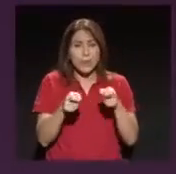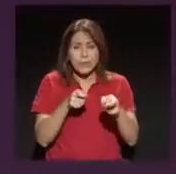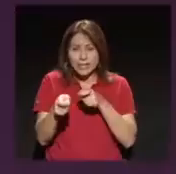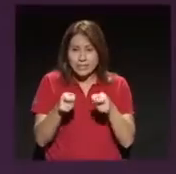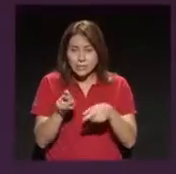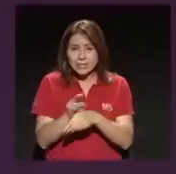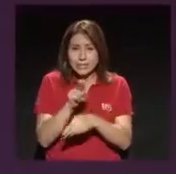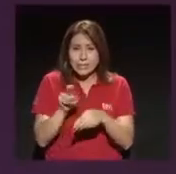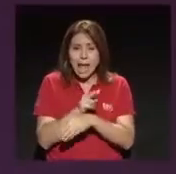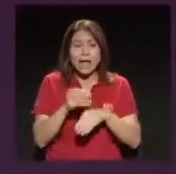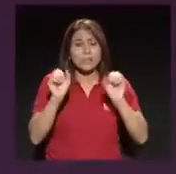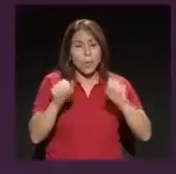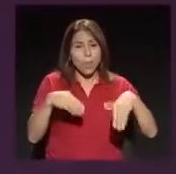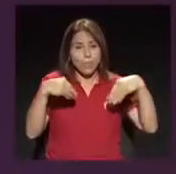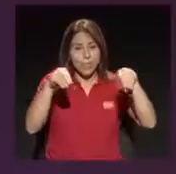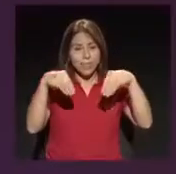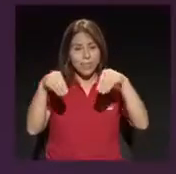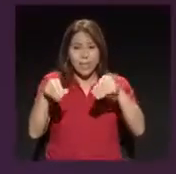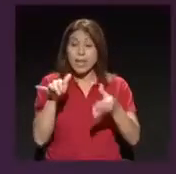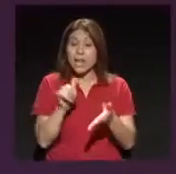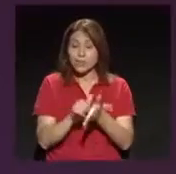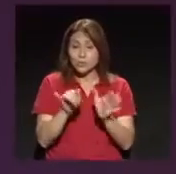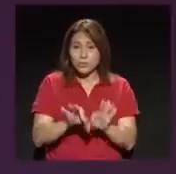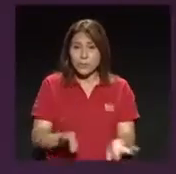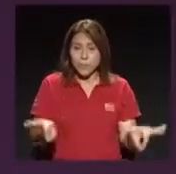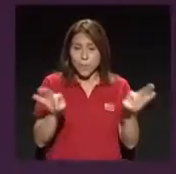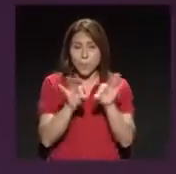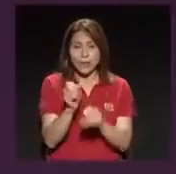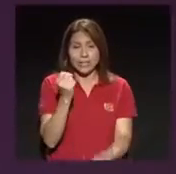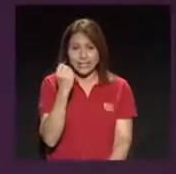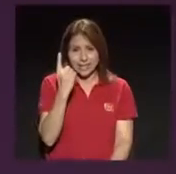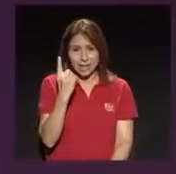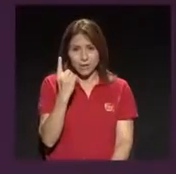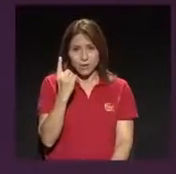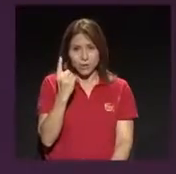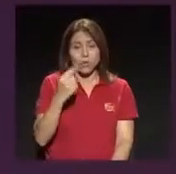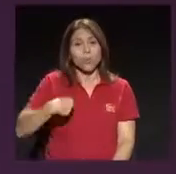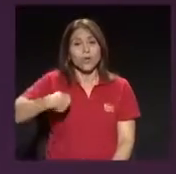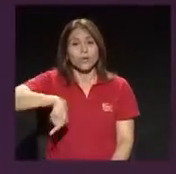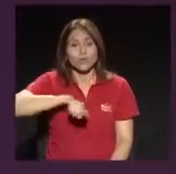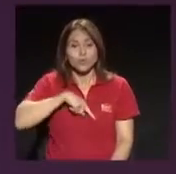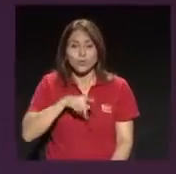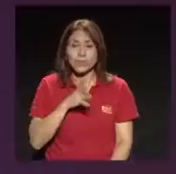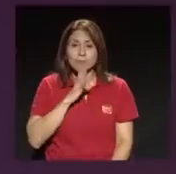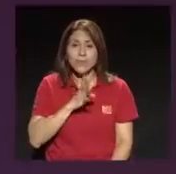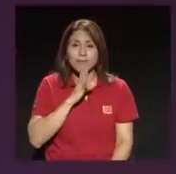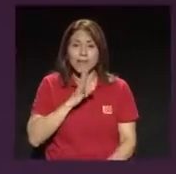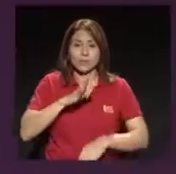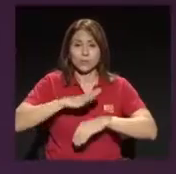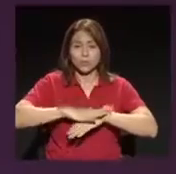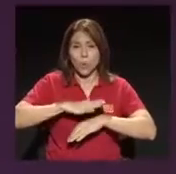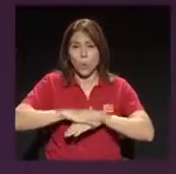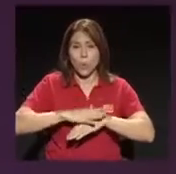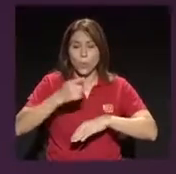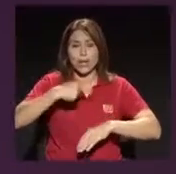vendible, ¿verdad? Entonces, eso es importante entenderlo, ¿verdad? Cuando estamos hablando